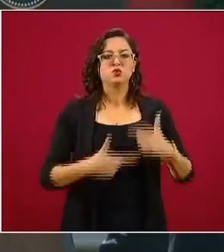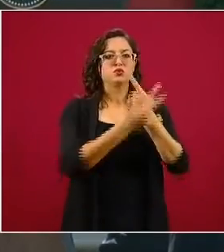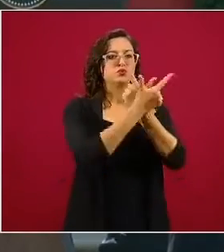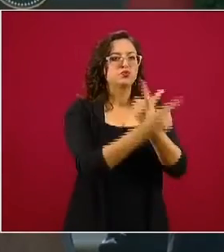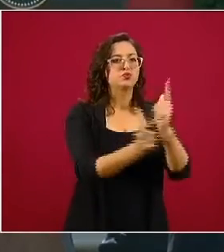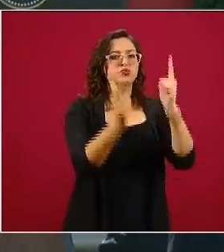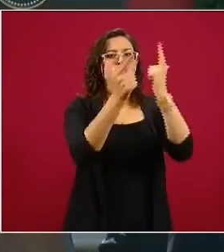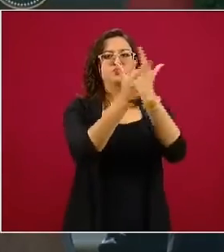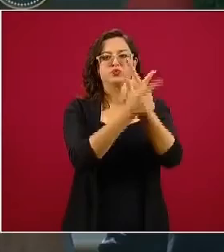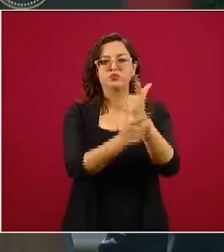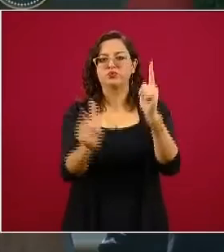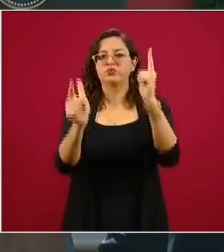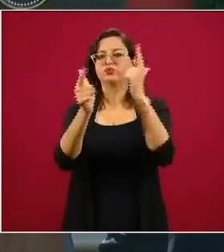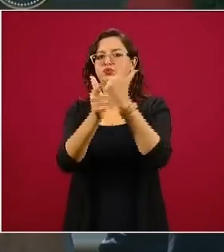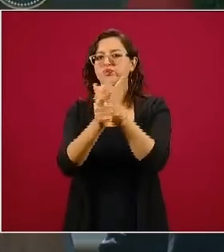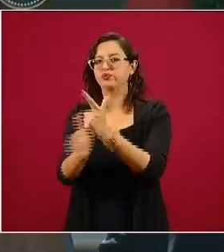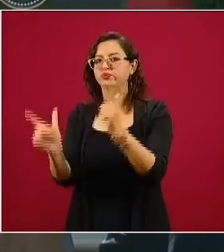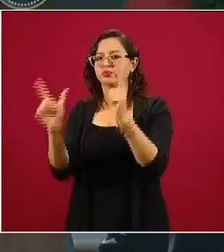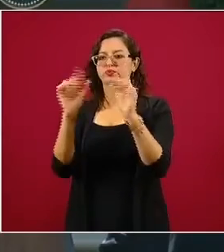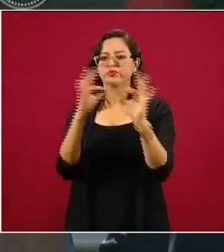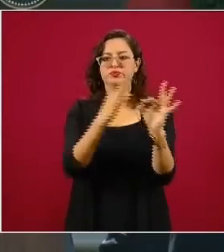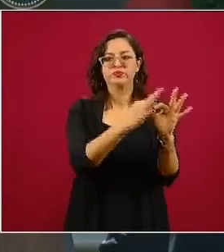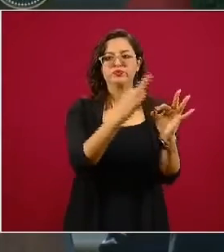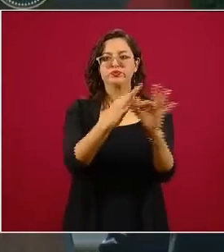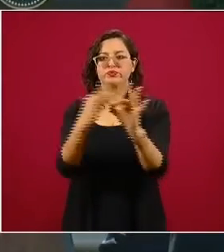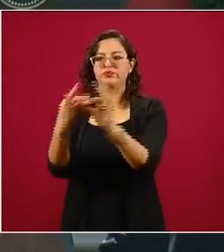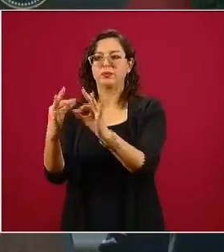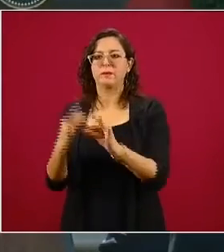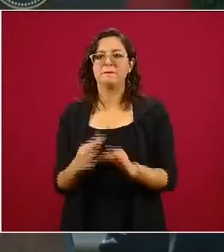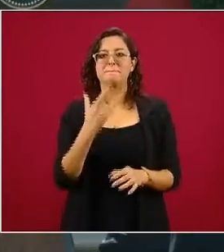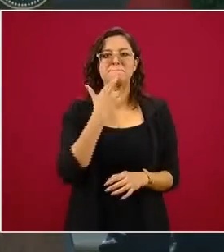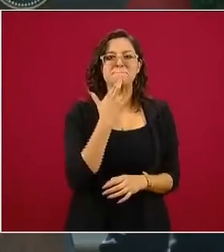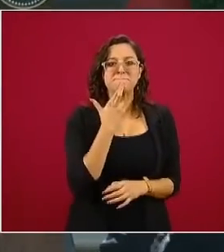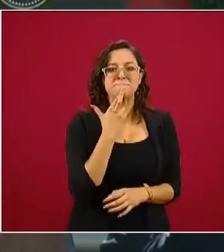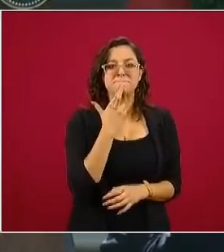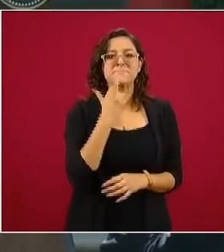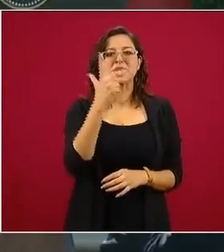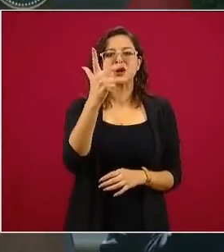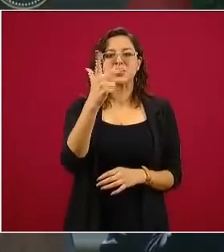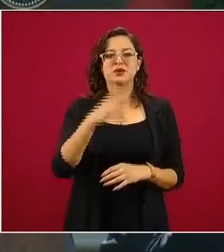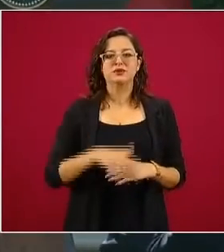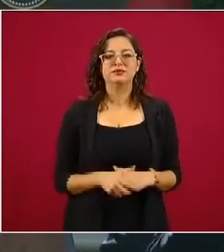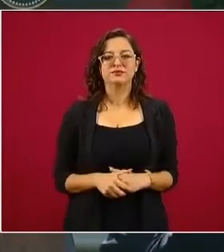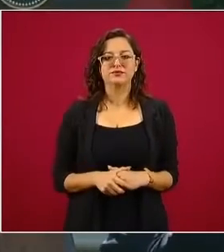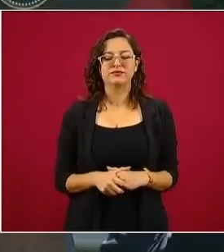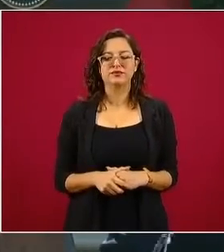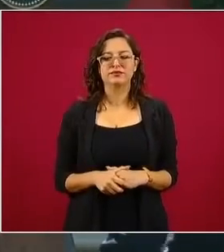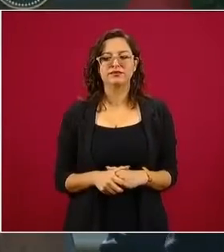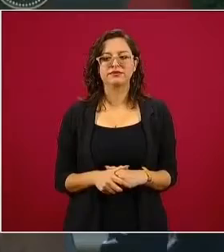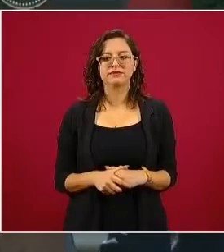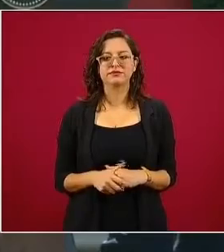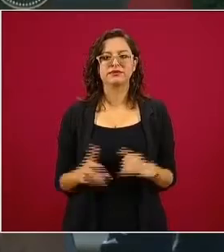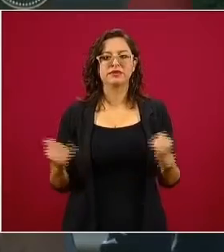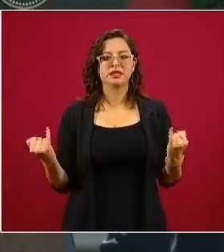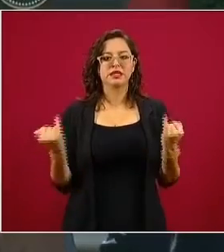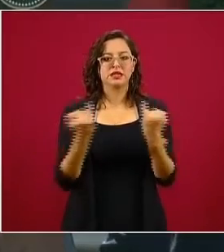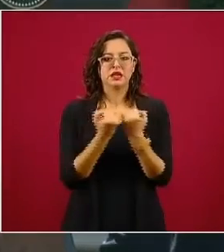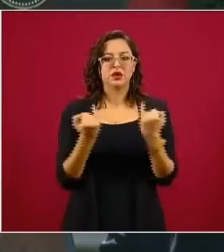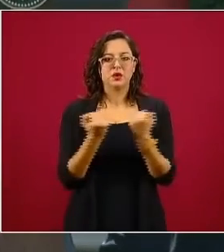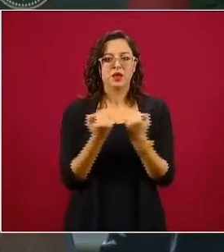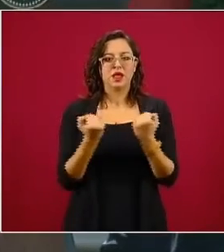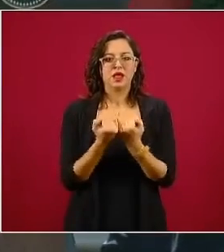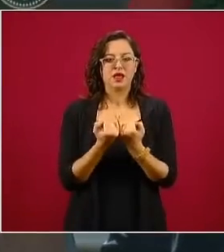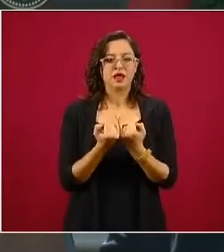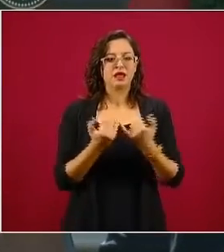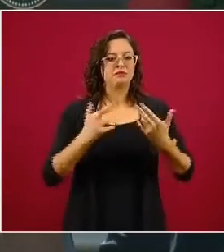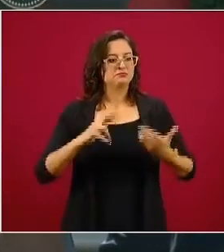digno de mejor suerte. Lo mismo sucedió con la espléndida relación que